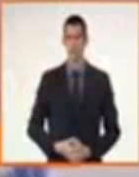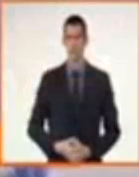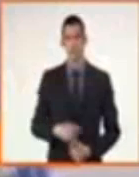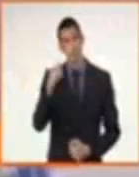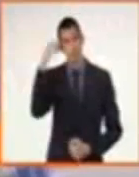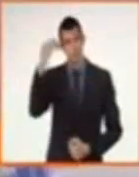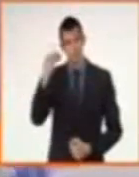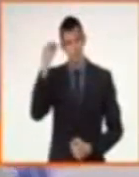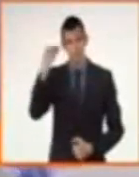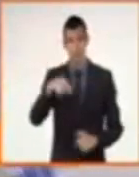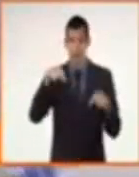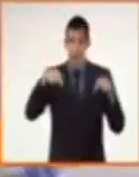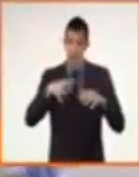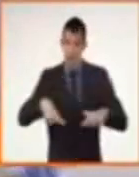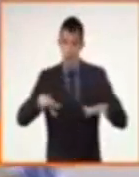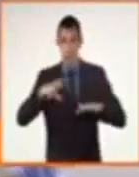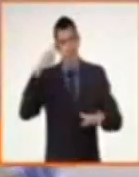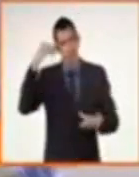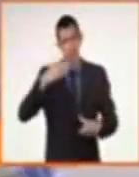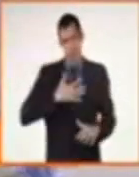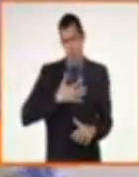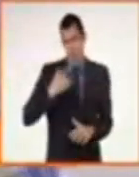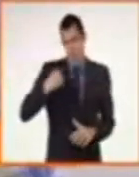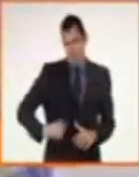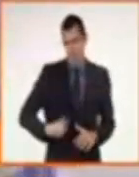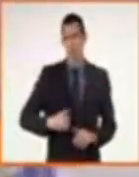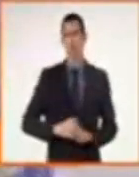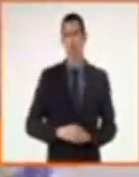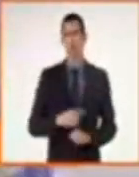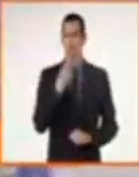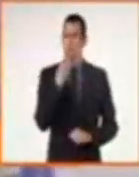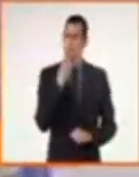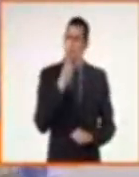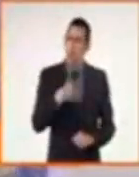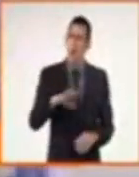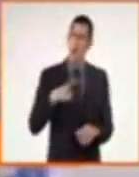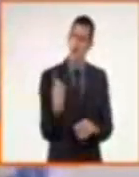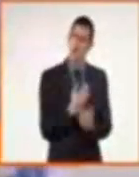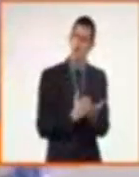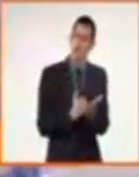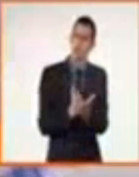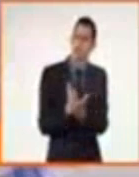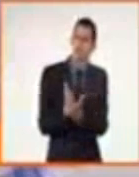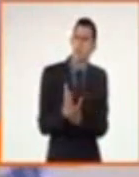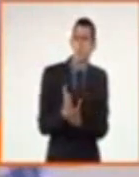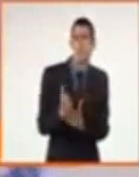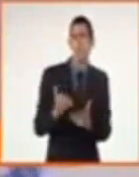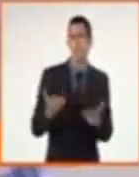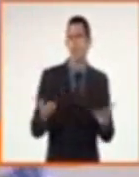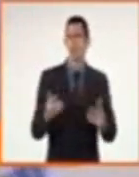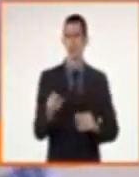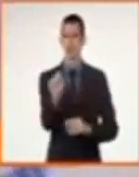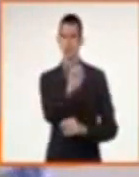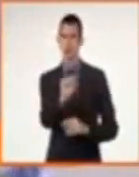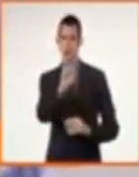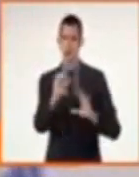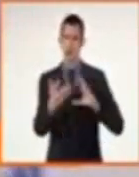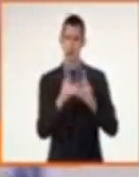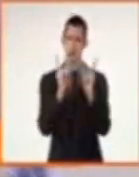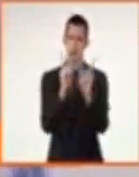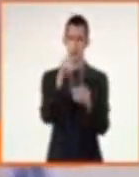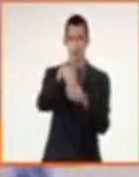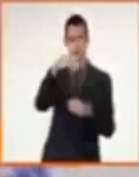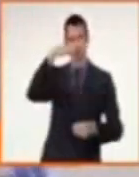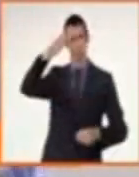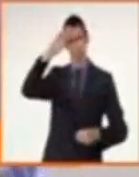yo, ¿no?, en lo personal, que podemos seguir avanzando en la construcción de nuestro socialismo y seguir